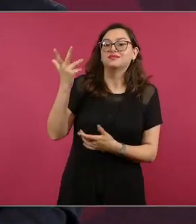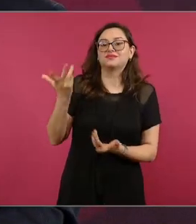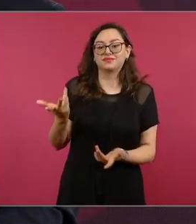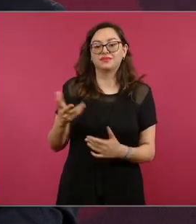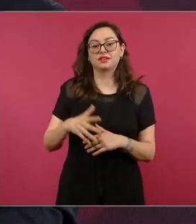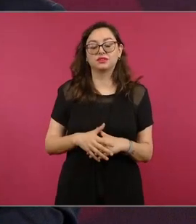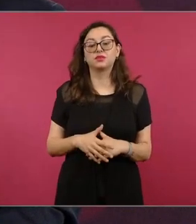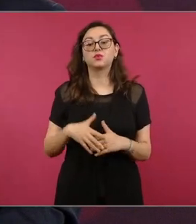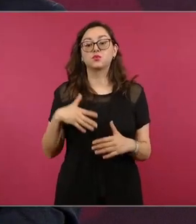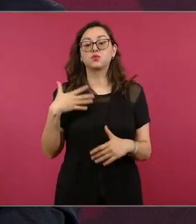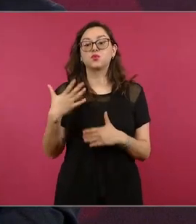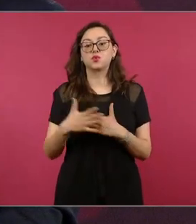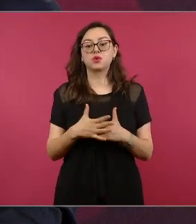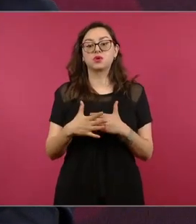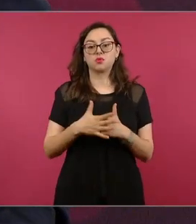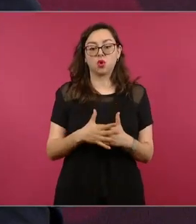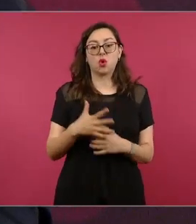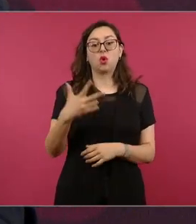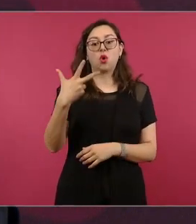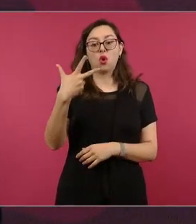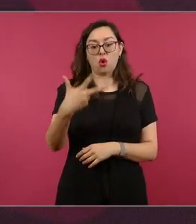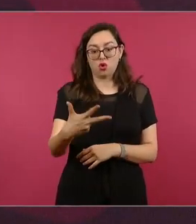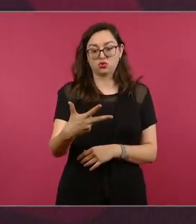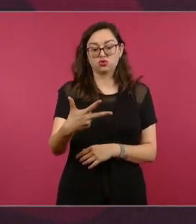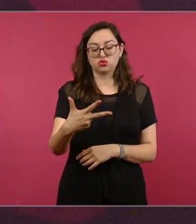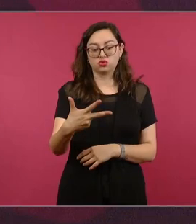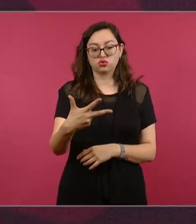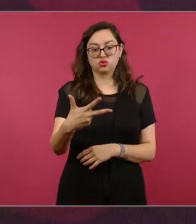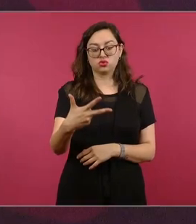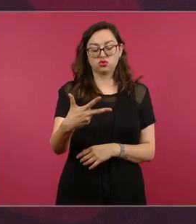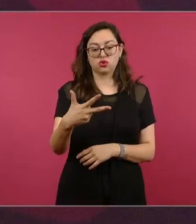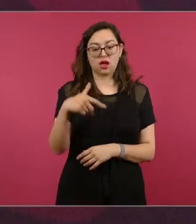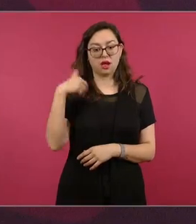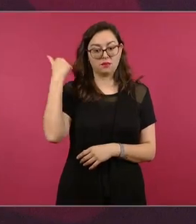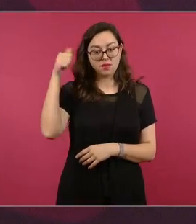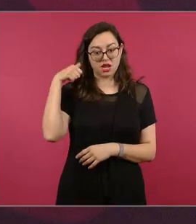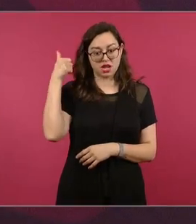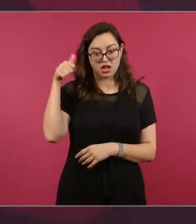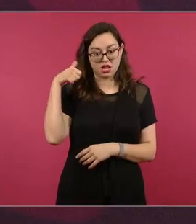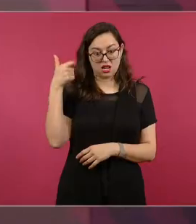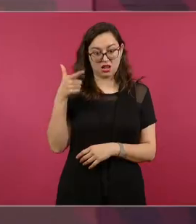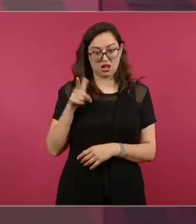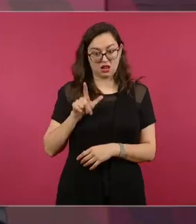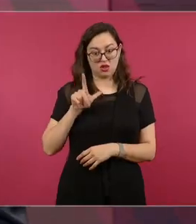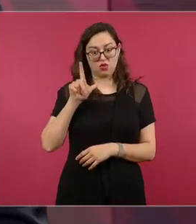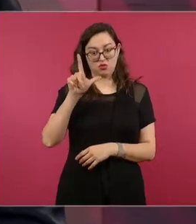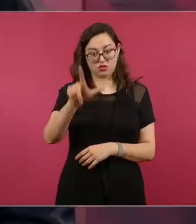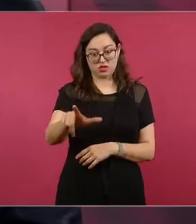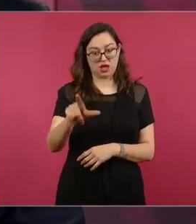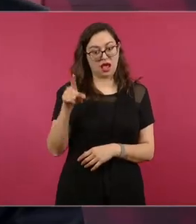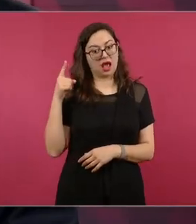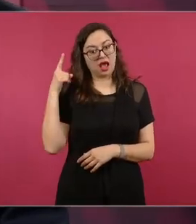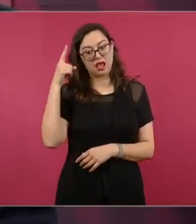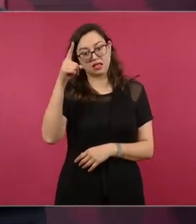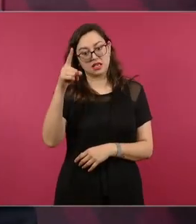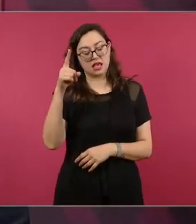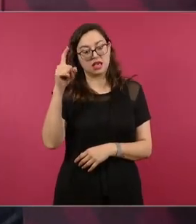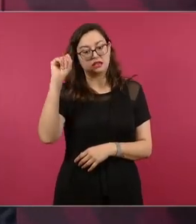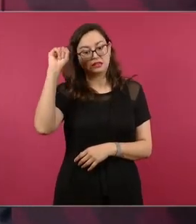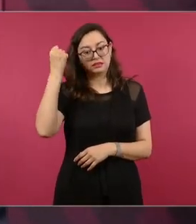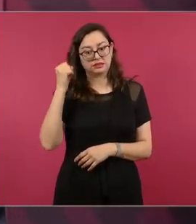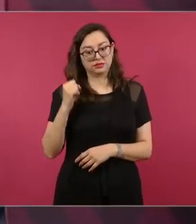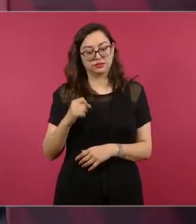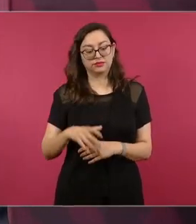lunes vamos a estar en en Sinaloa el gobernador